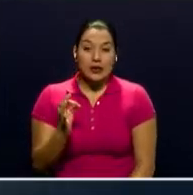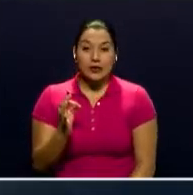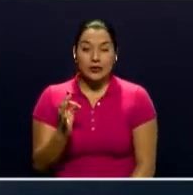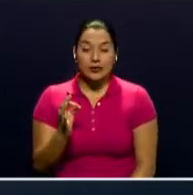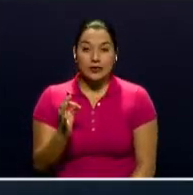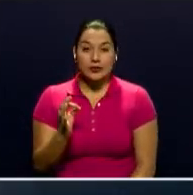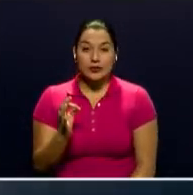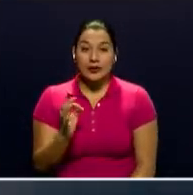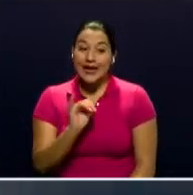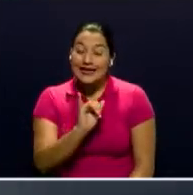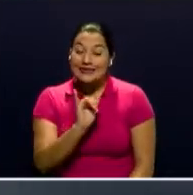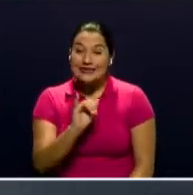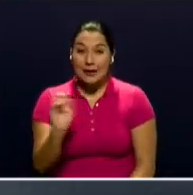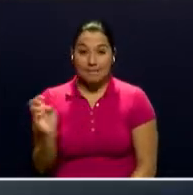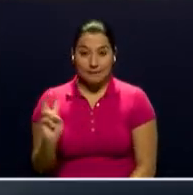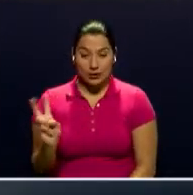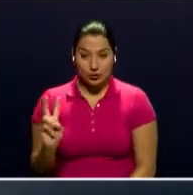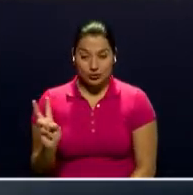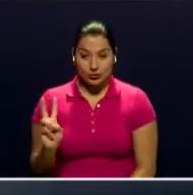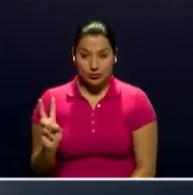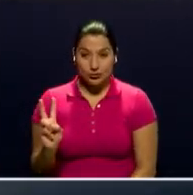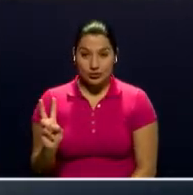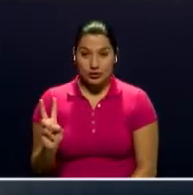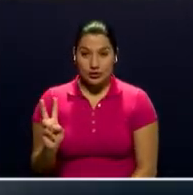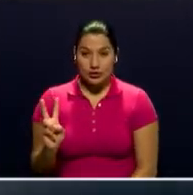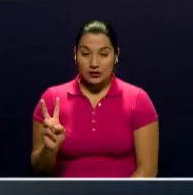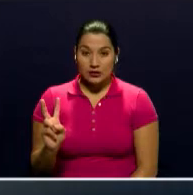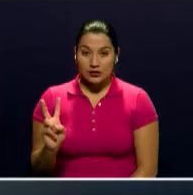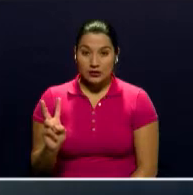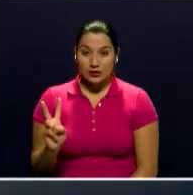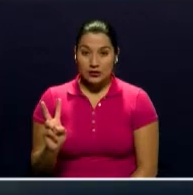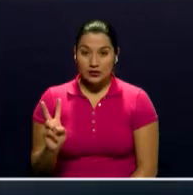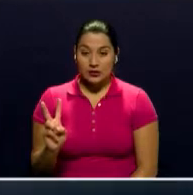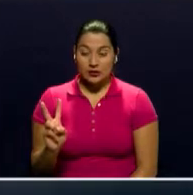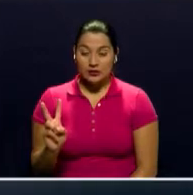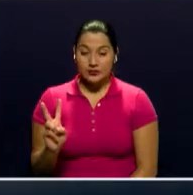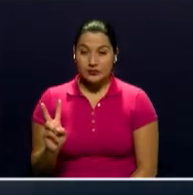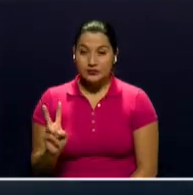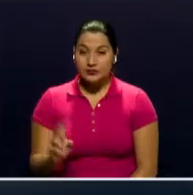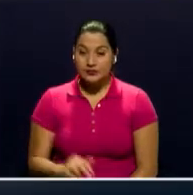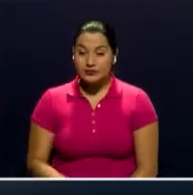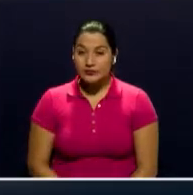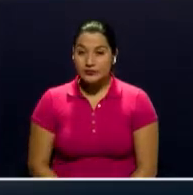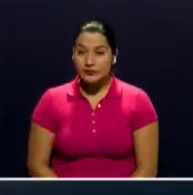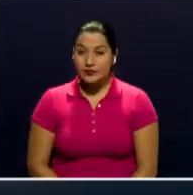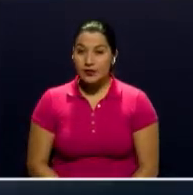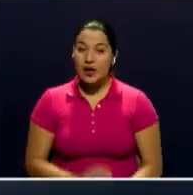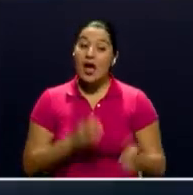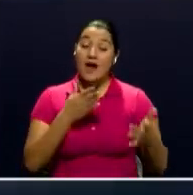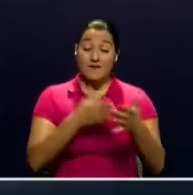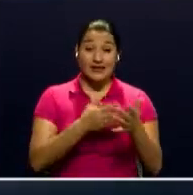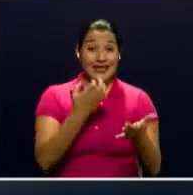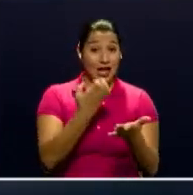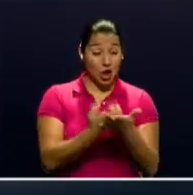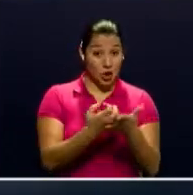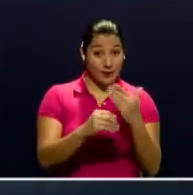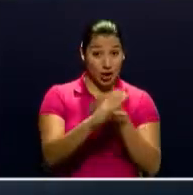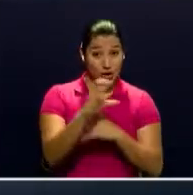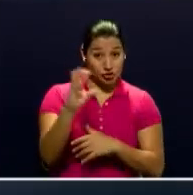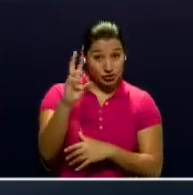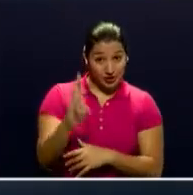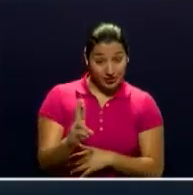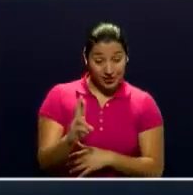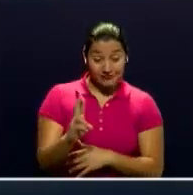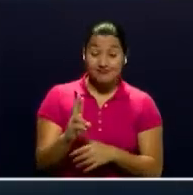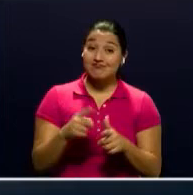este virus va llegando y va calando tanto en la economía de este país, que va a